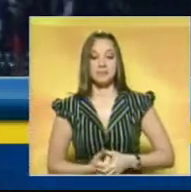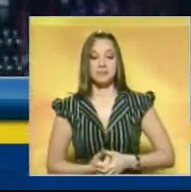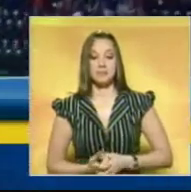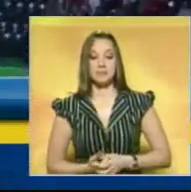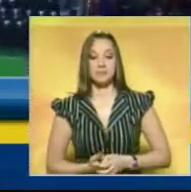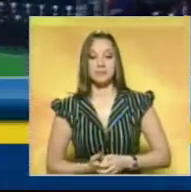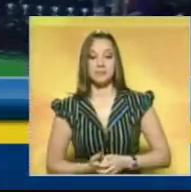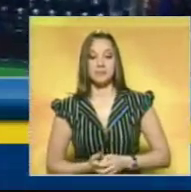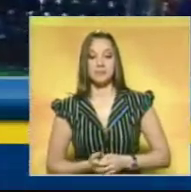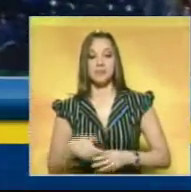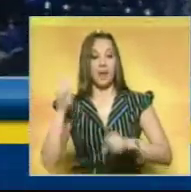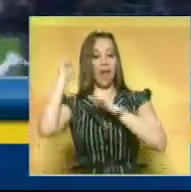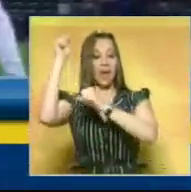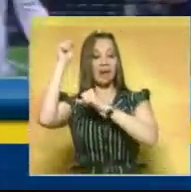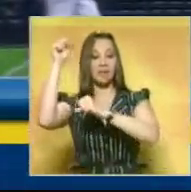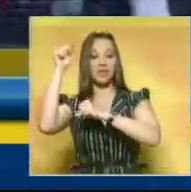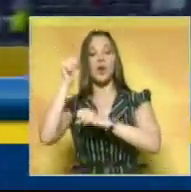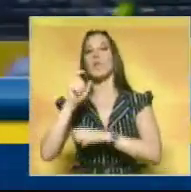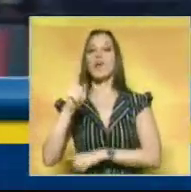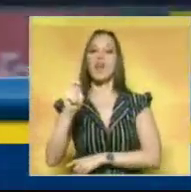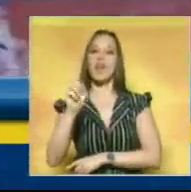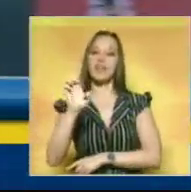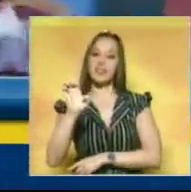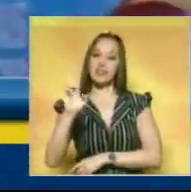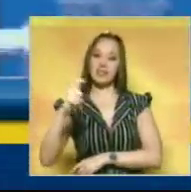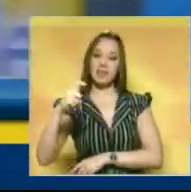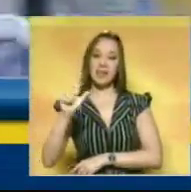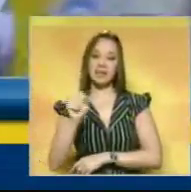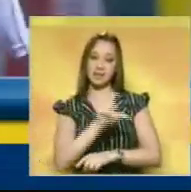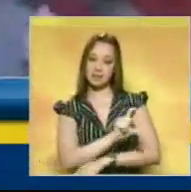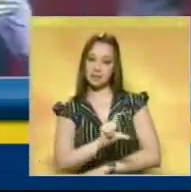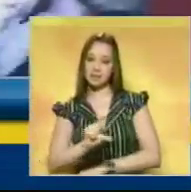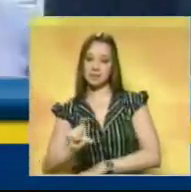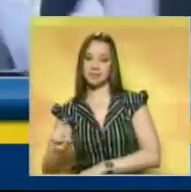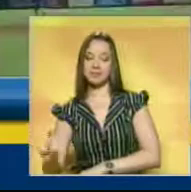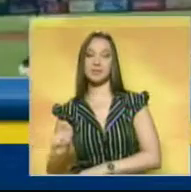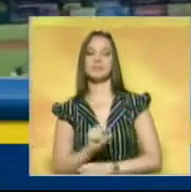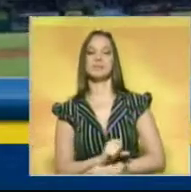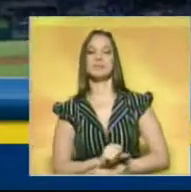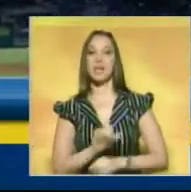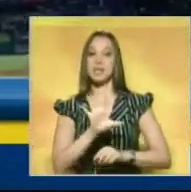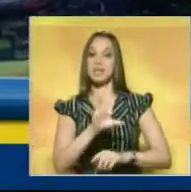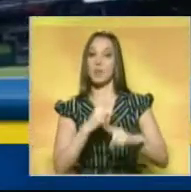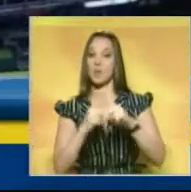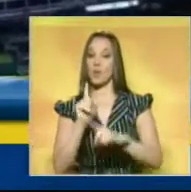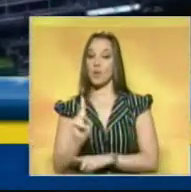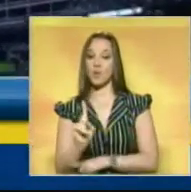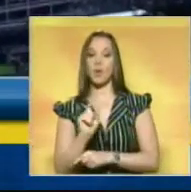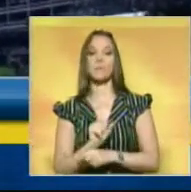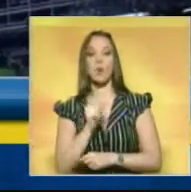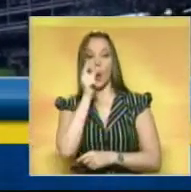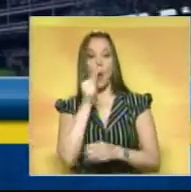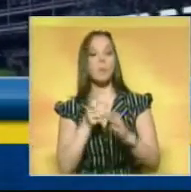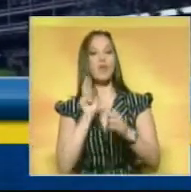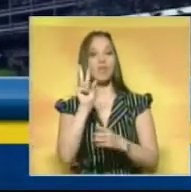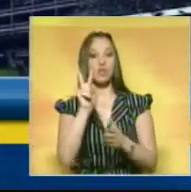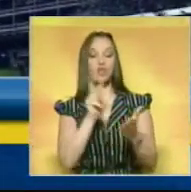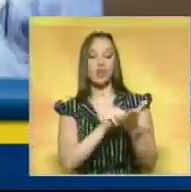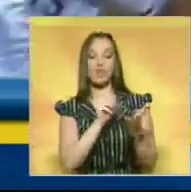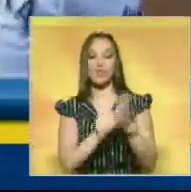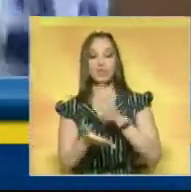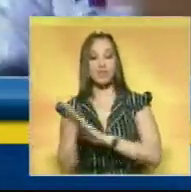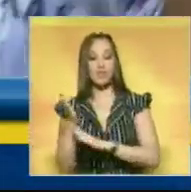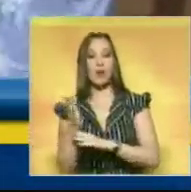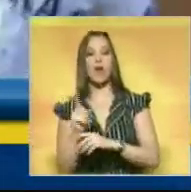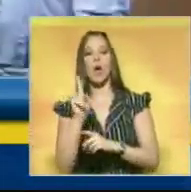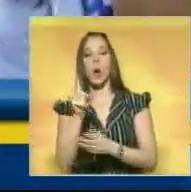derecha. El triunfo de los Rangers de Texas ante los Astros de Houston, una victoria de 5 carreras por 1. Odor se fue de 3-2, con bola cerca, un impulsado, un